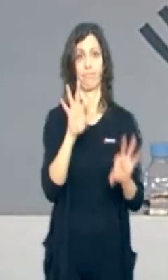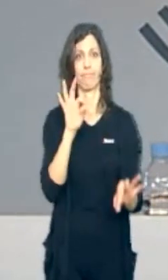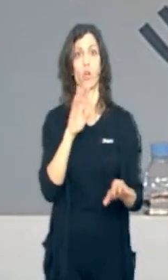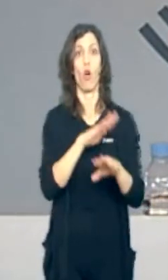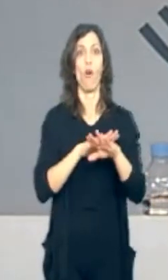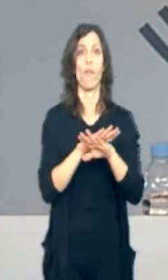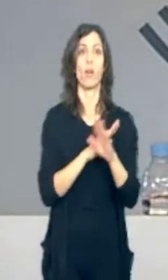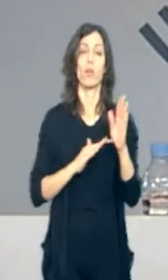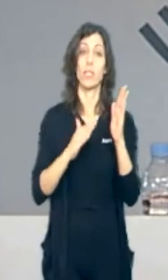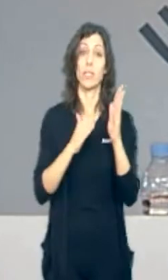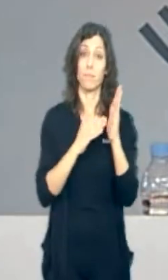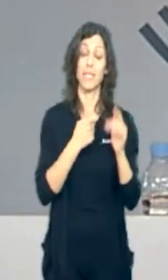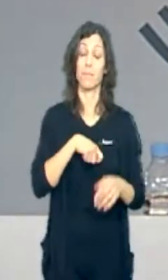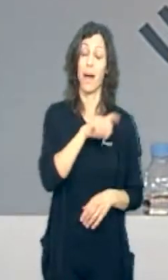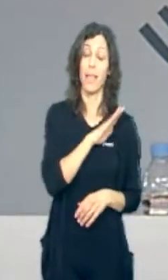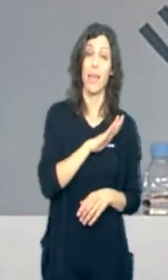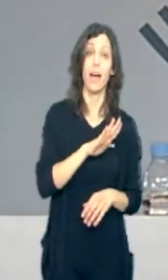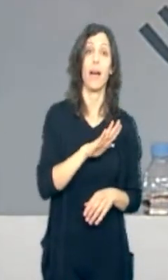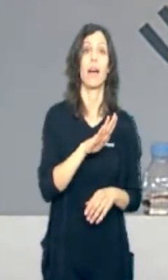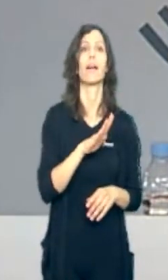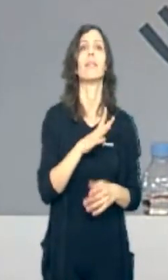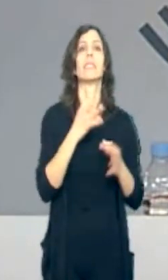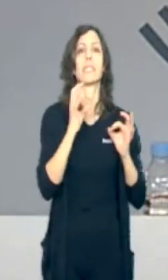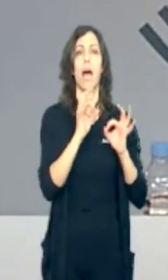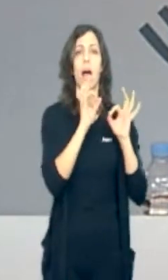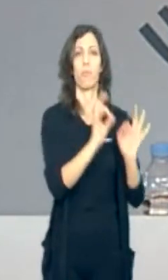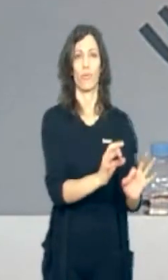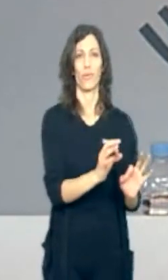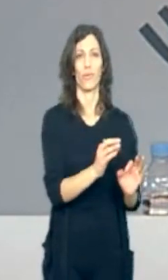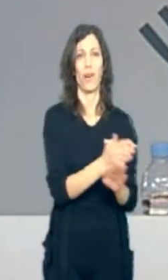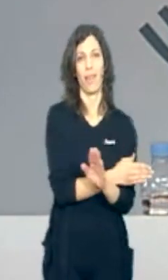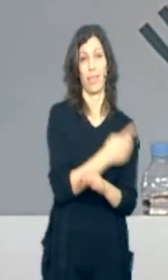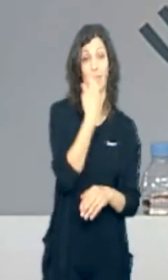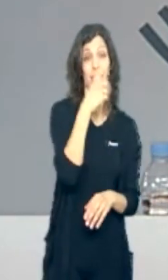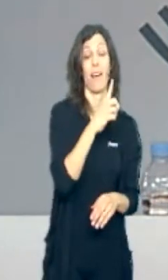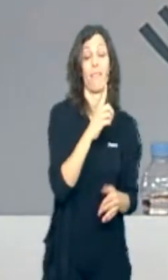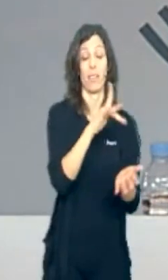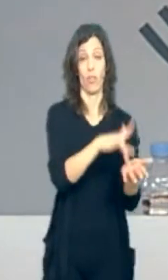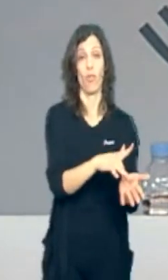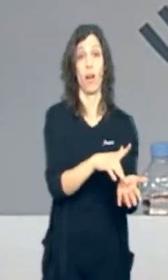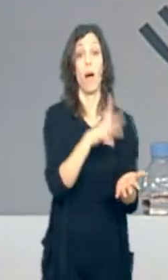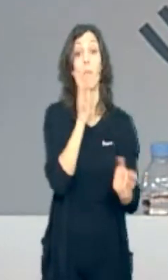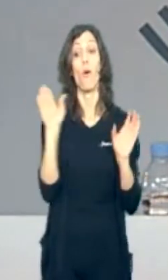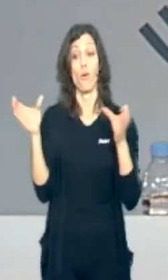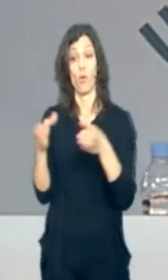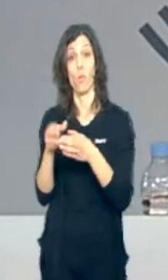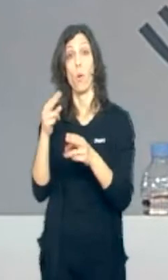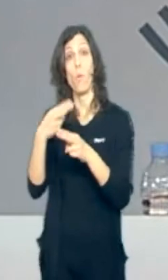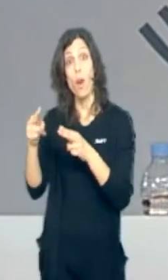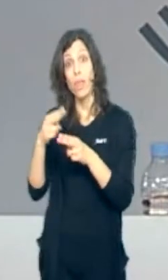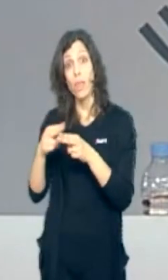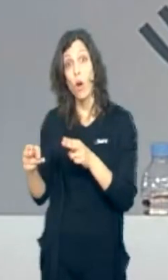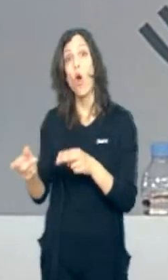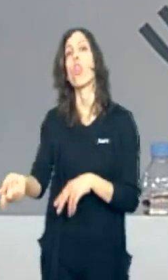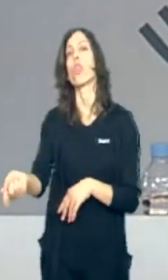gobierno de España con les cartes marcades. Con un partit dopado por encima